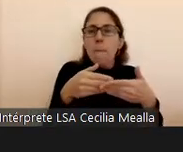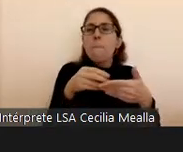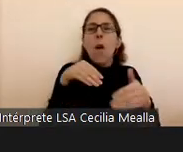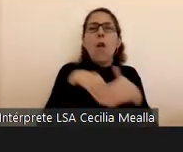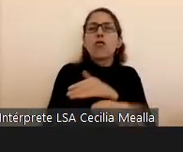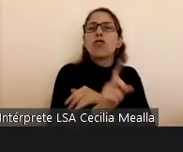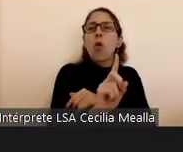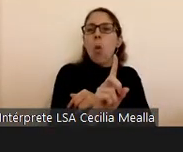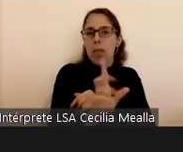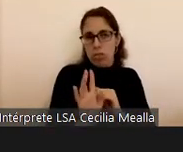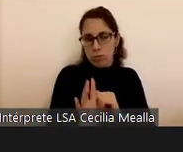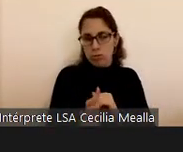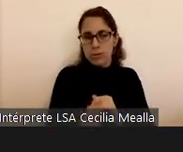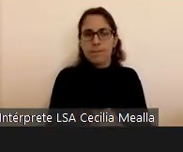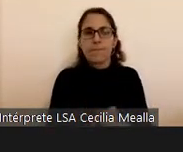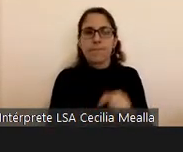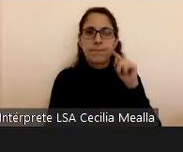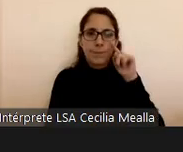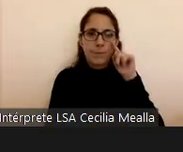entonces, seguimos.